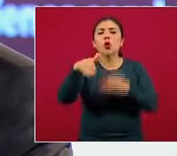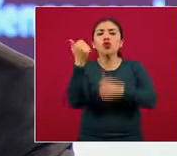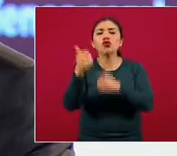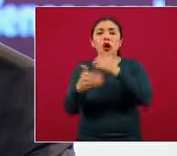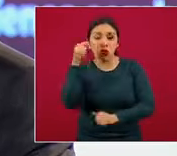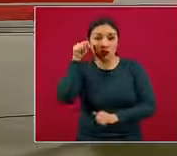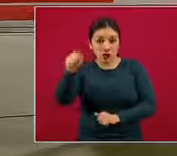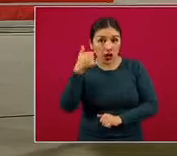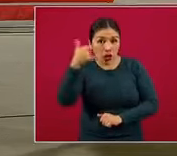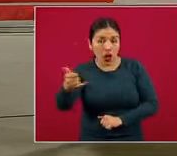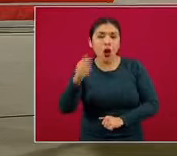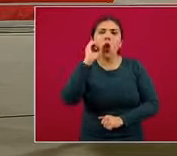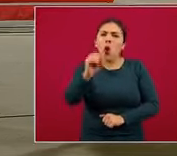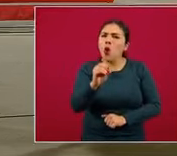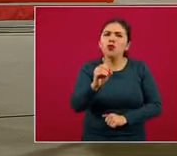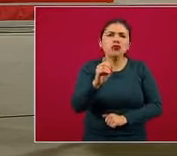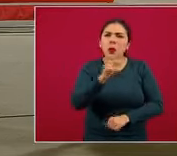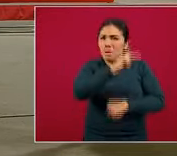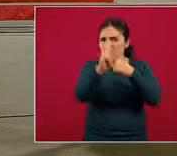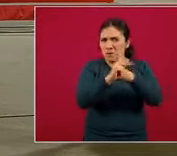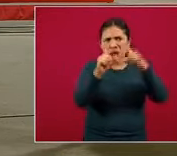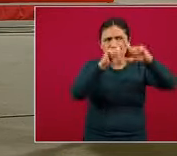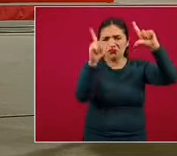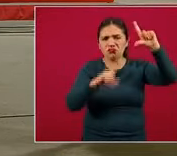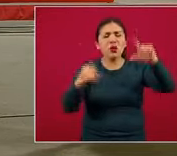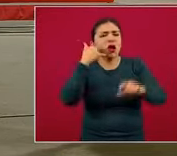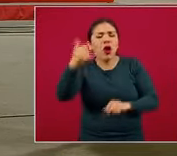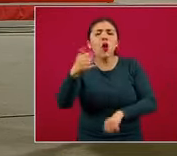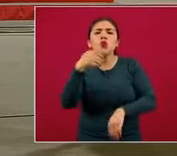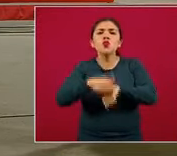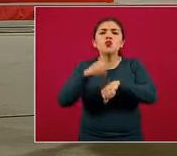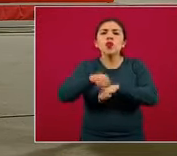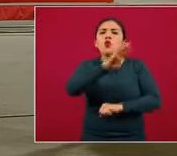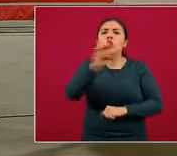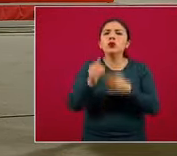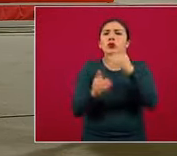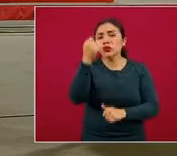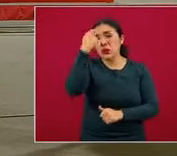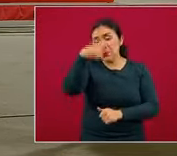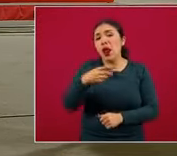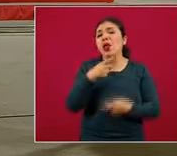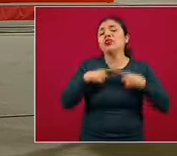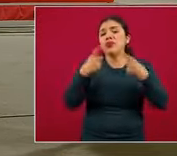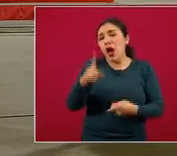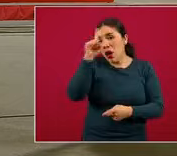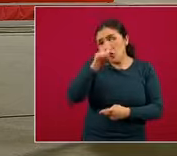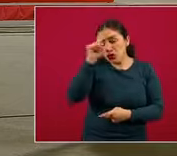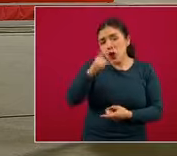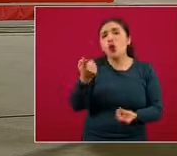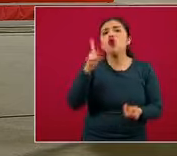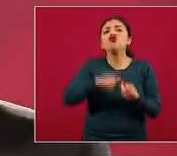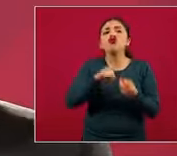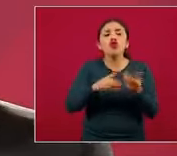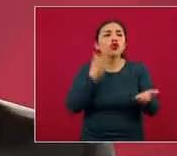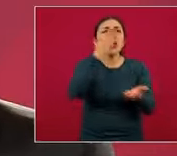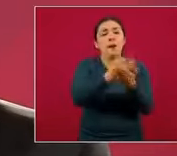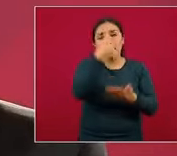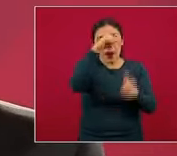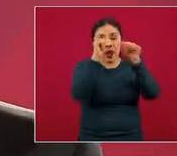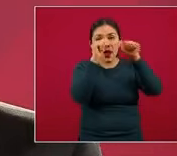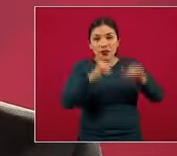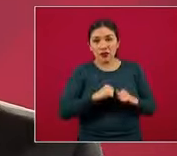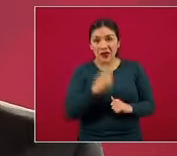5658-1111 o en cualquier parte del país al 911 para recibir asesoría sobre dónde podría atenderse.